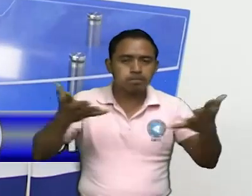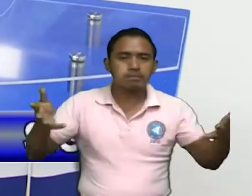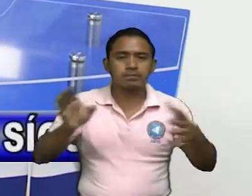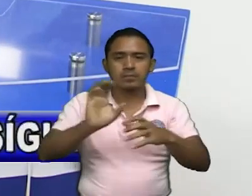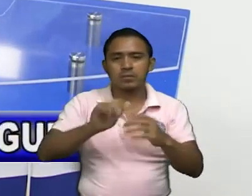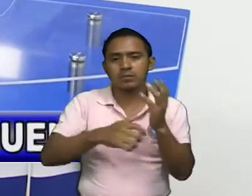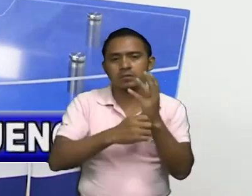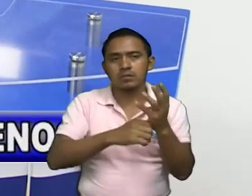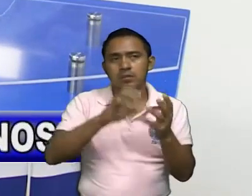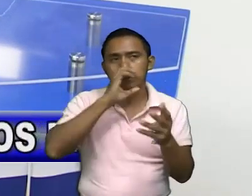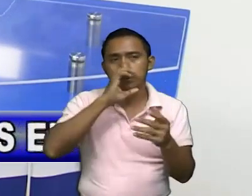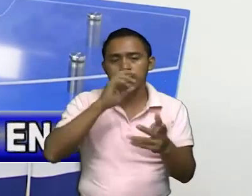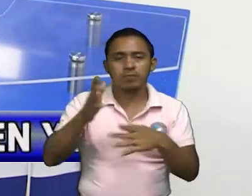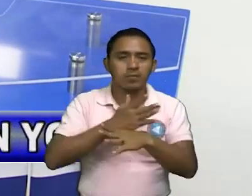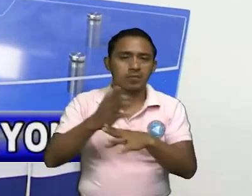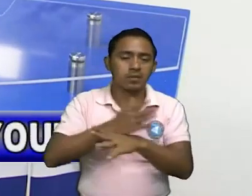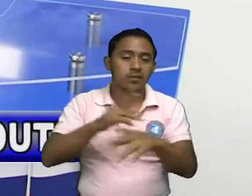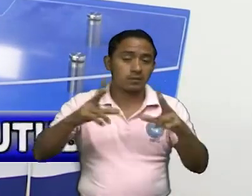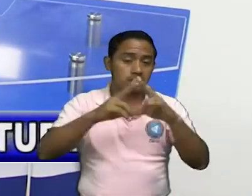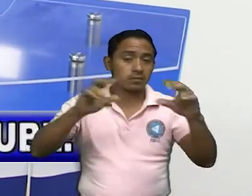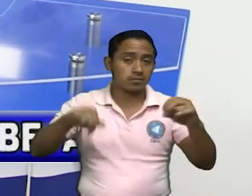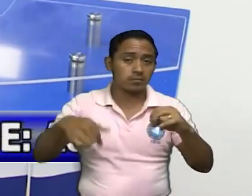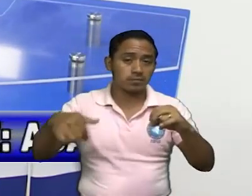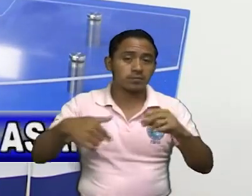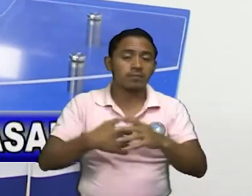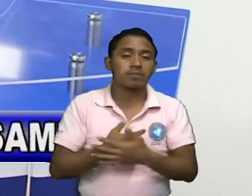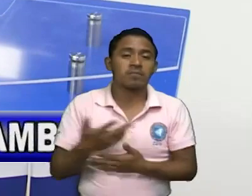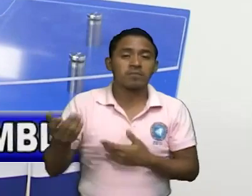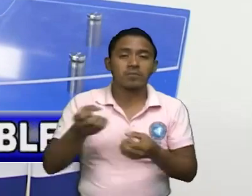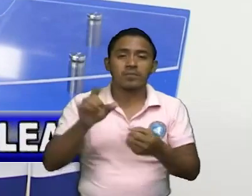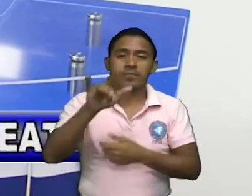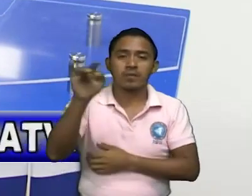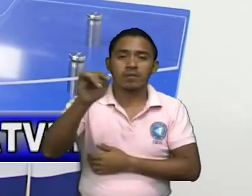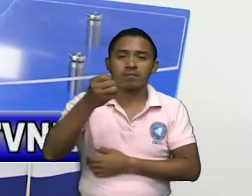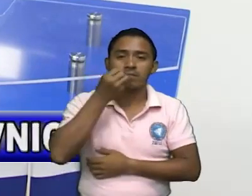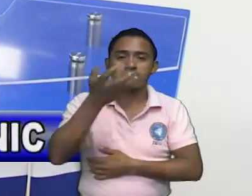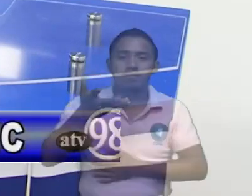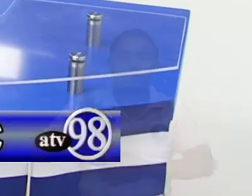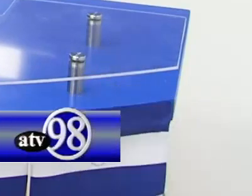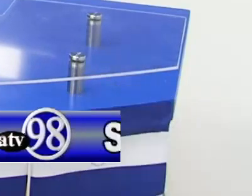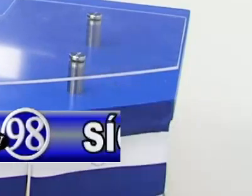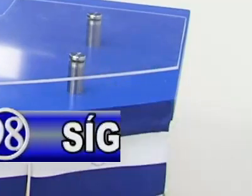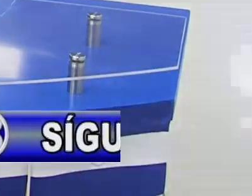de cerdo de los productores nacionales. Liz Escoto nos brinda más información.